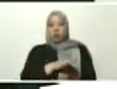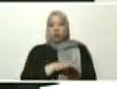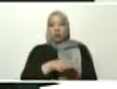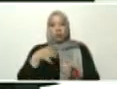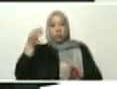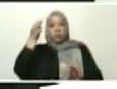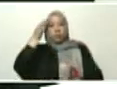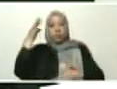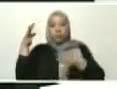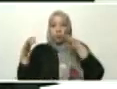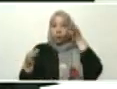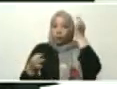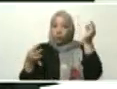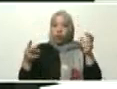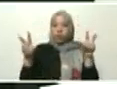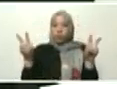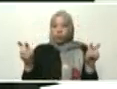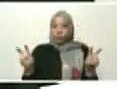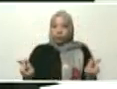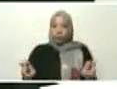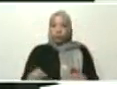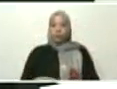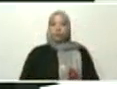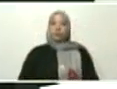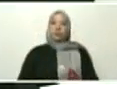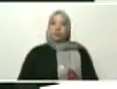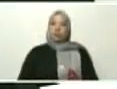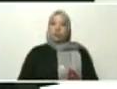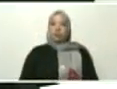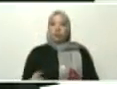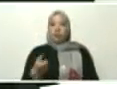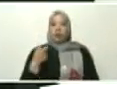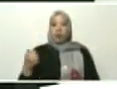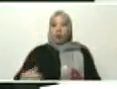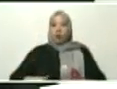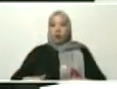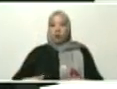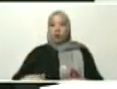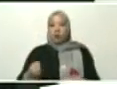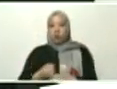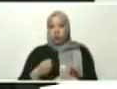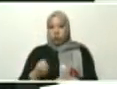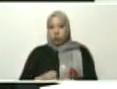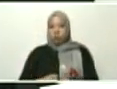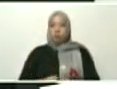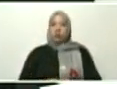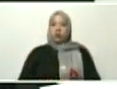inventiva, creatividad, innovación. Nos estamos recuperando con esfuerzo propio.